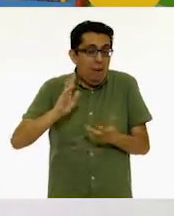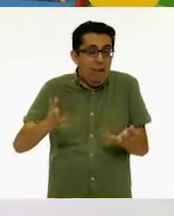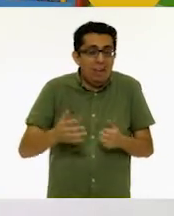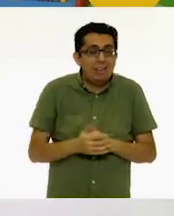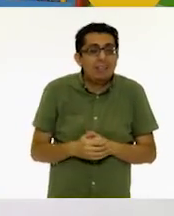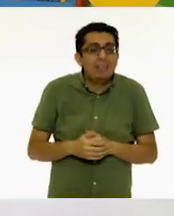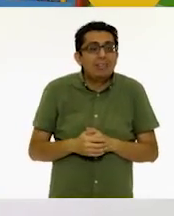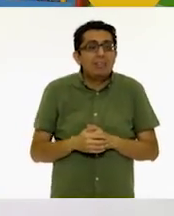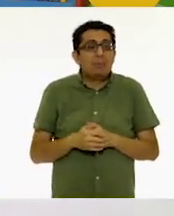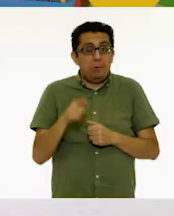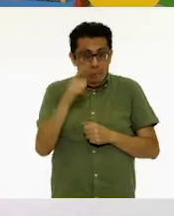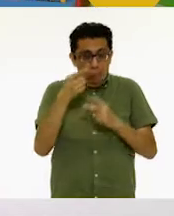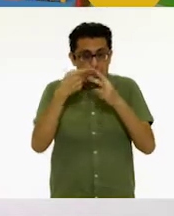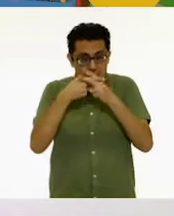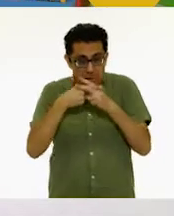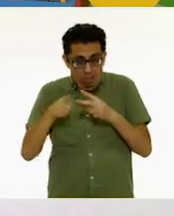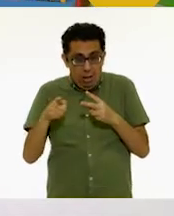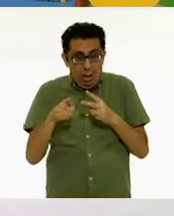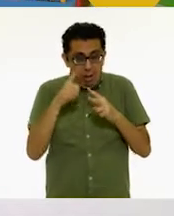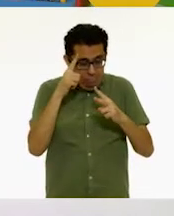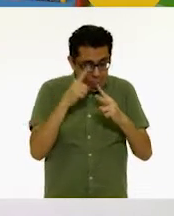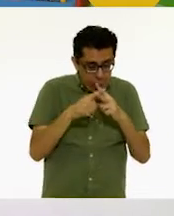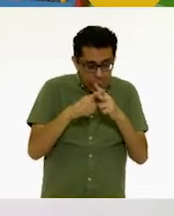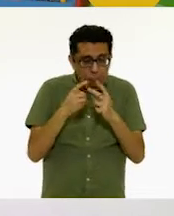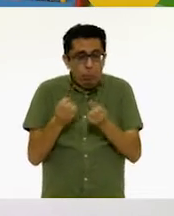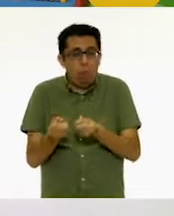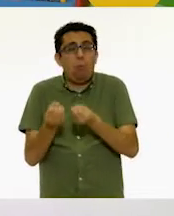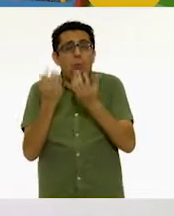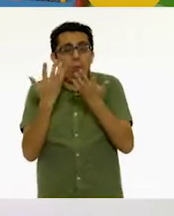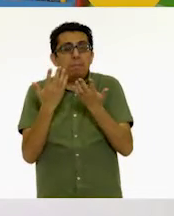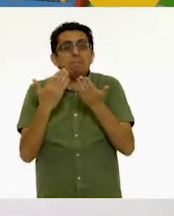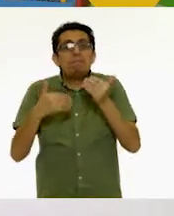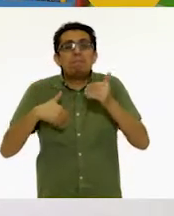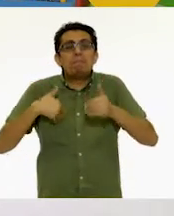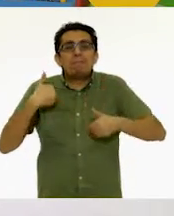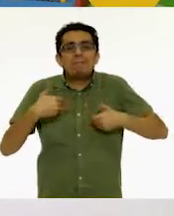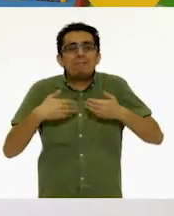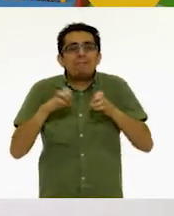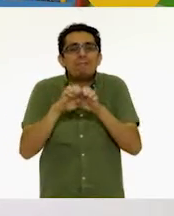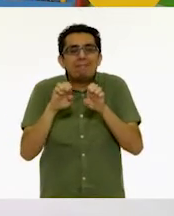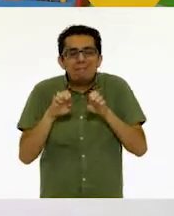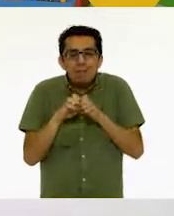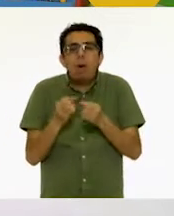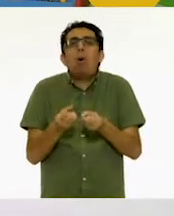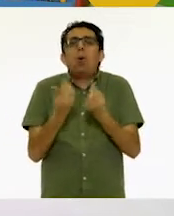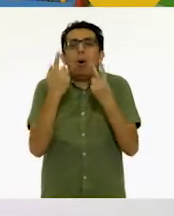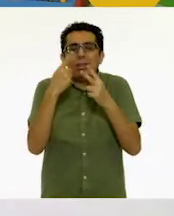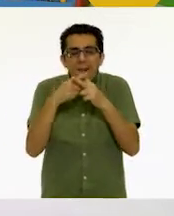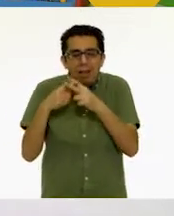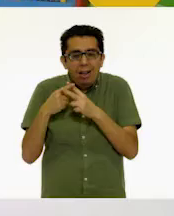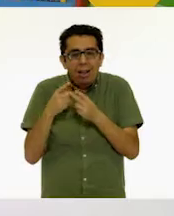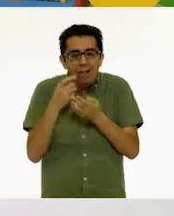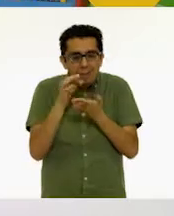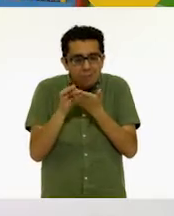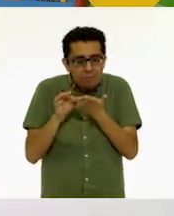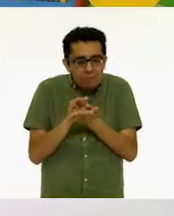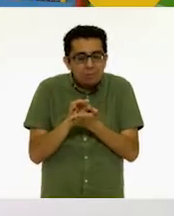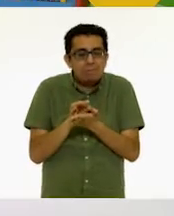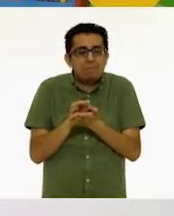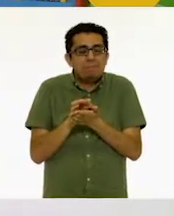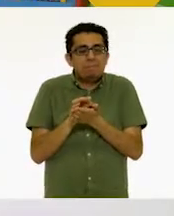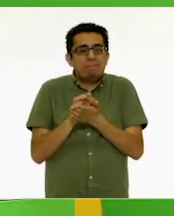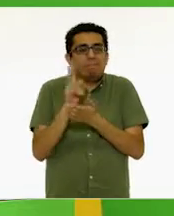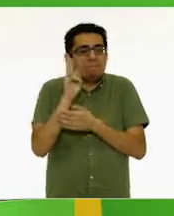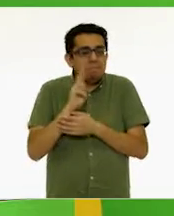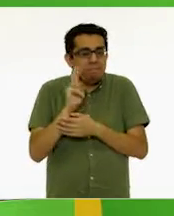¿Quieres empezar a contar sí. tú? ¡Sí! A ver, vamos a ver, divertidos, ¿cuántas logramos juntar? ¿Están listos? Vamos a contar.